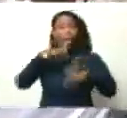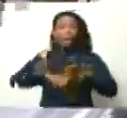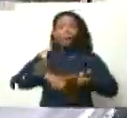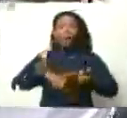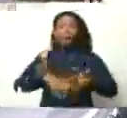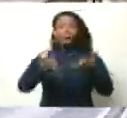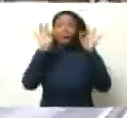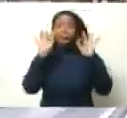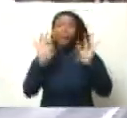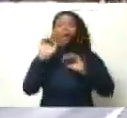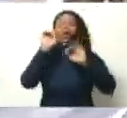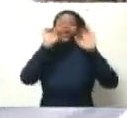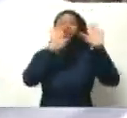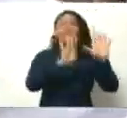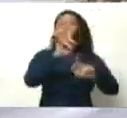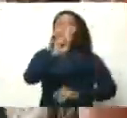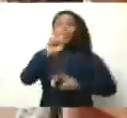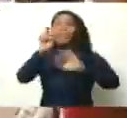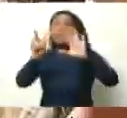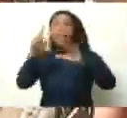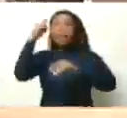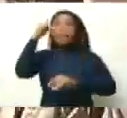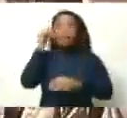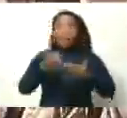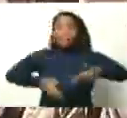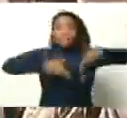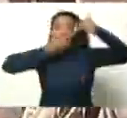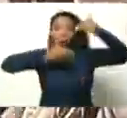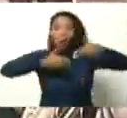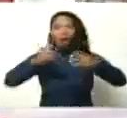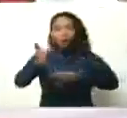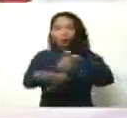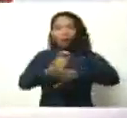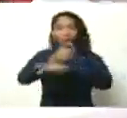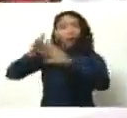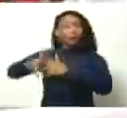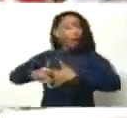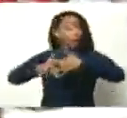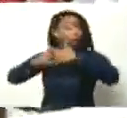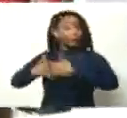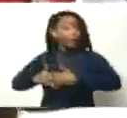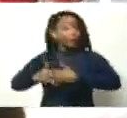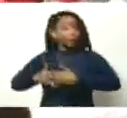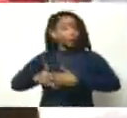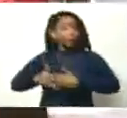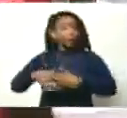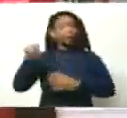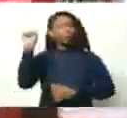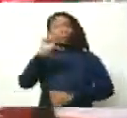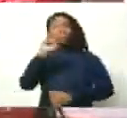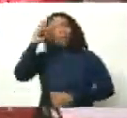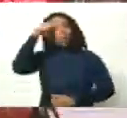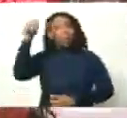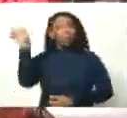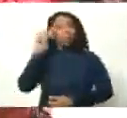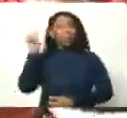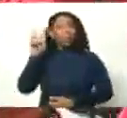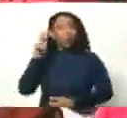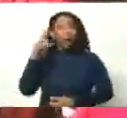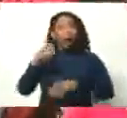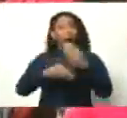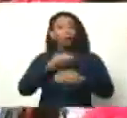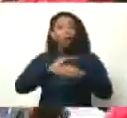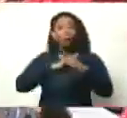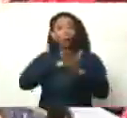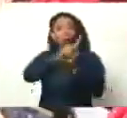específicamente 917 días secuestrados por el gobierno de los Estados Unidos, y precisamente el pueblo venezolano se ha dado cita